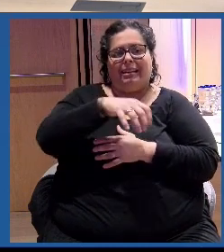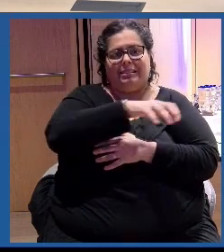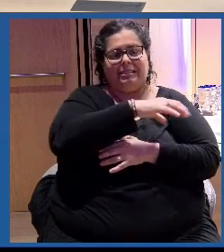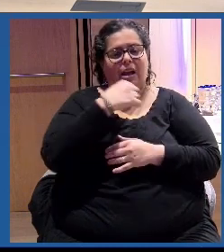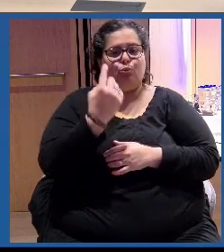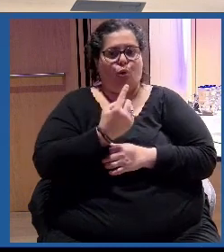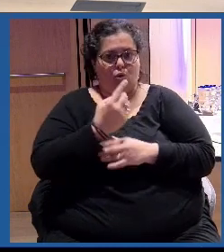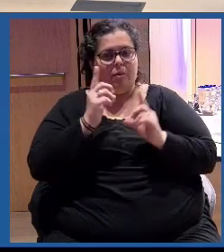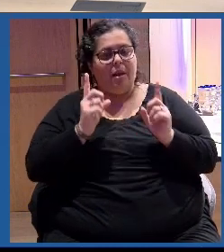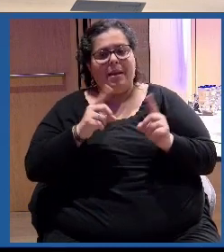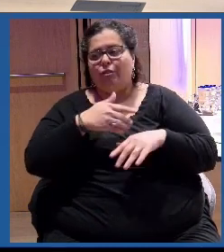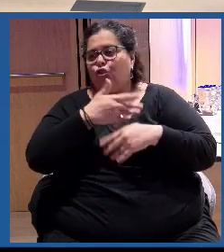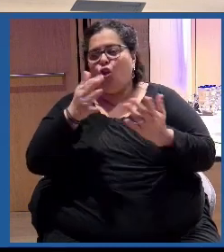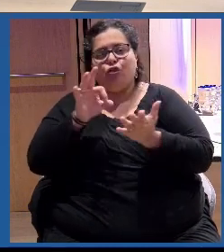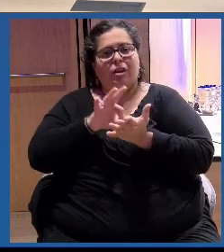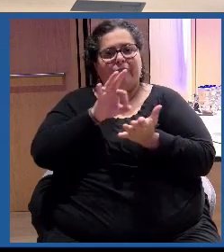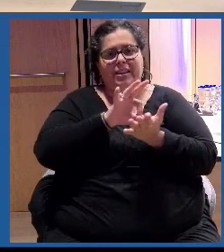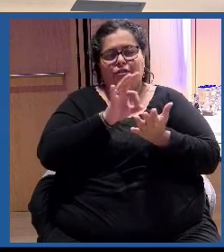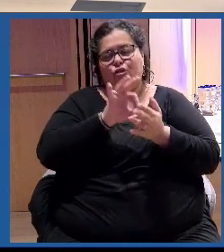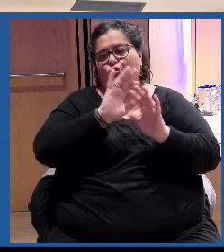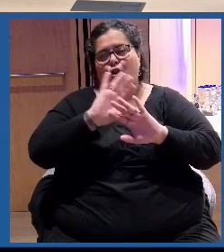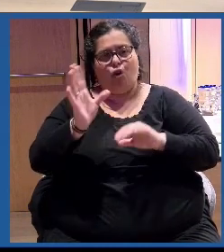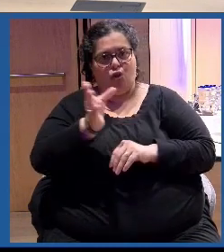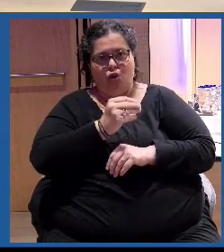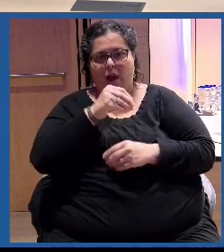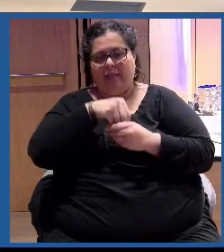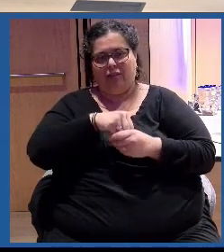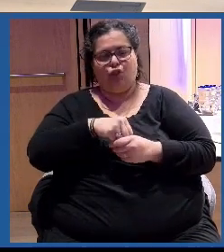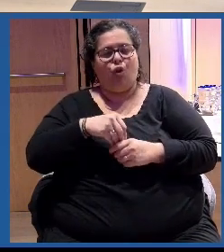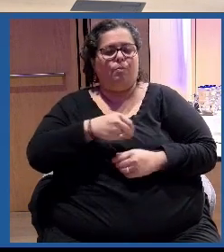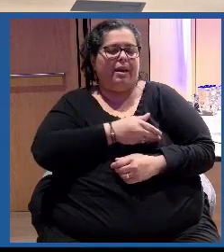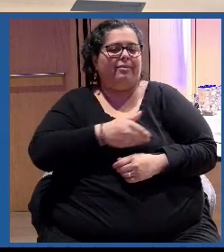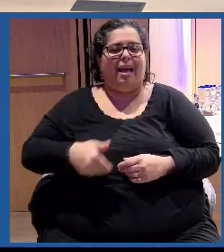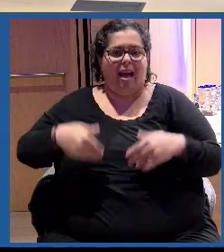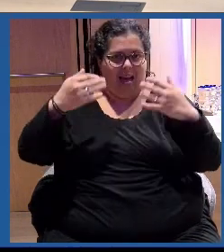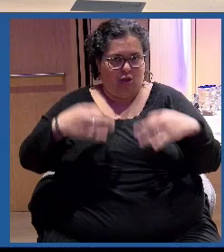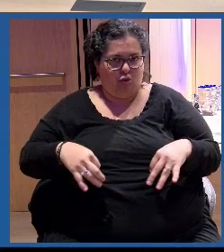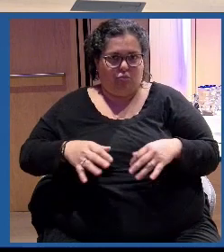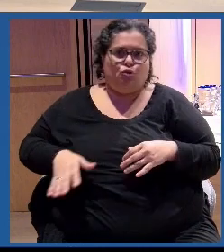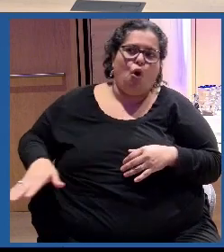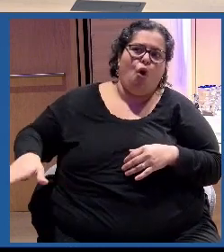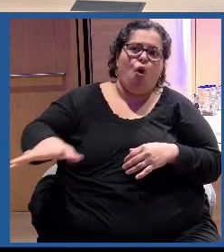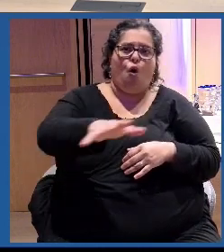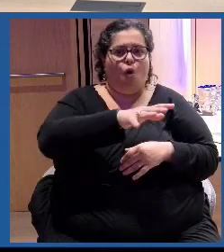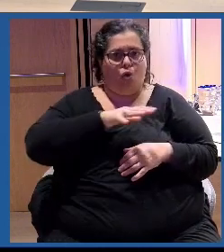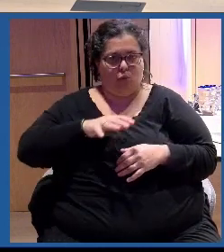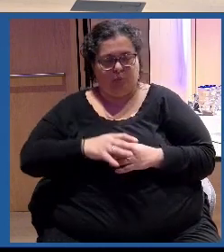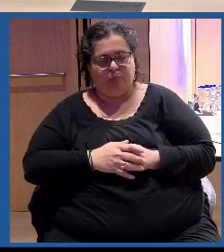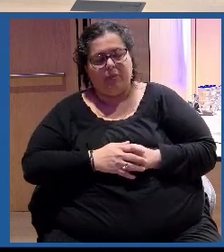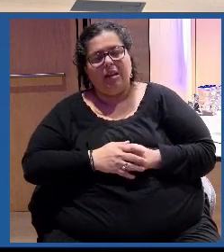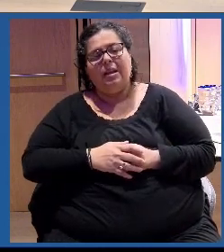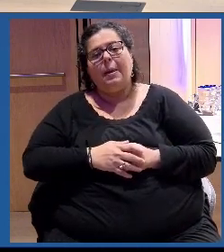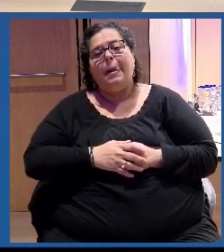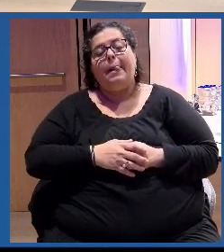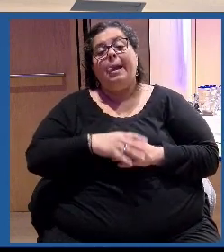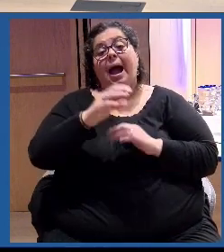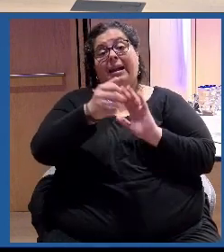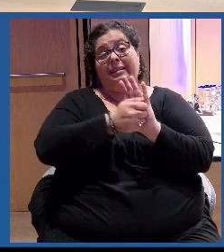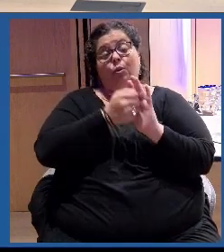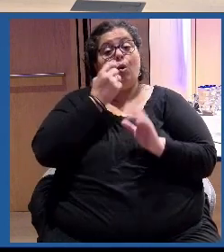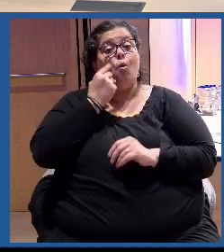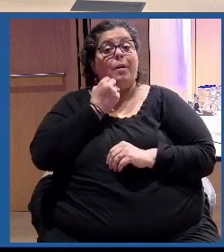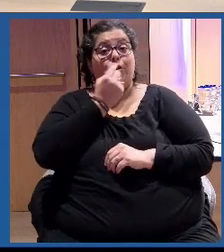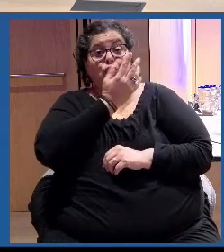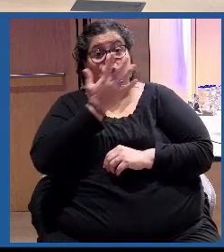las personas de derecho público no estatal, es decir, que sería desde toda la maquinaria del Estado. En su artículo número